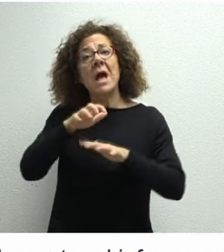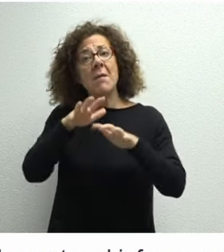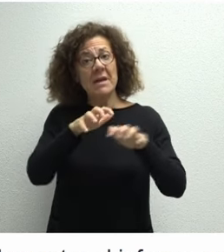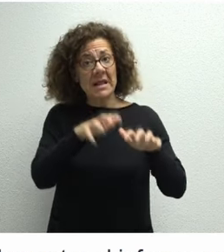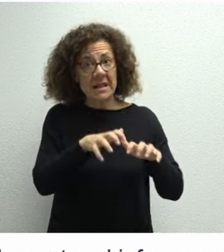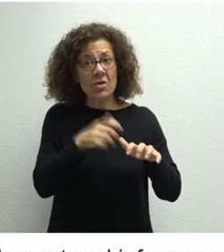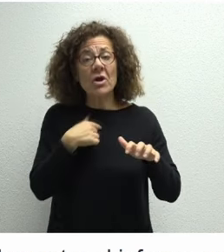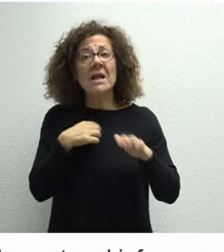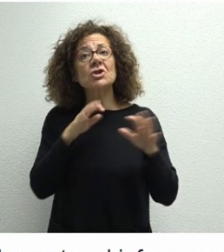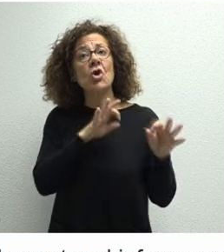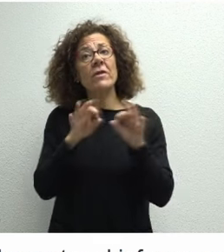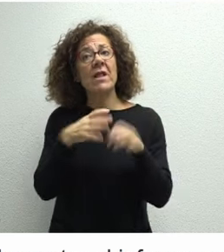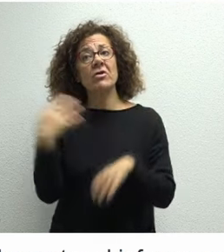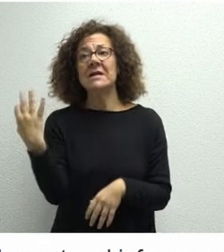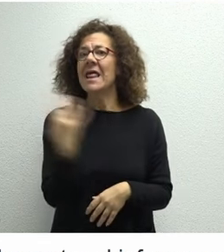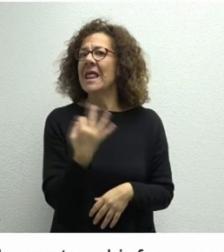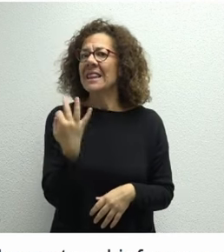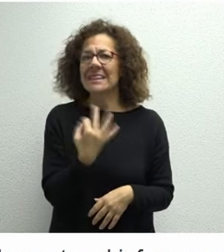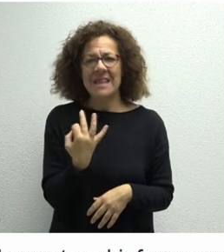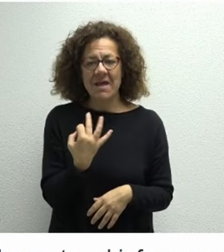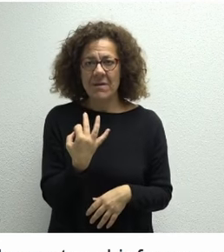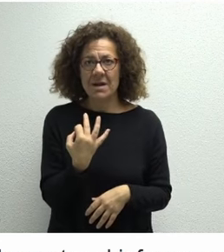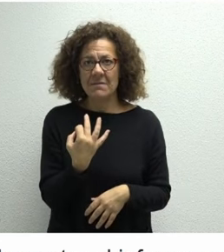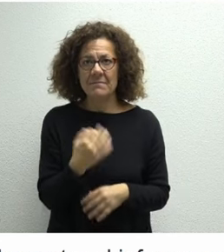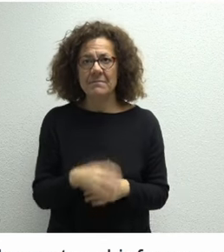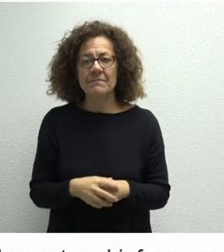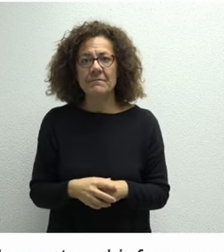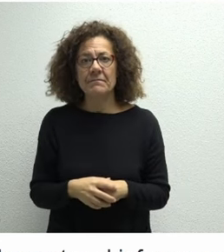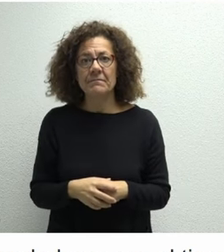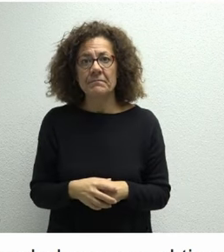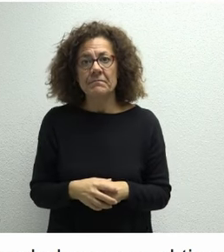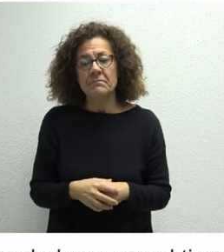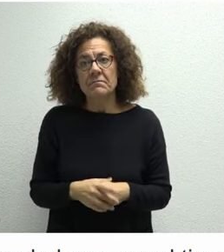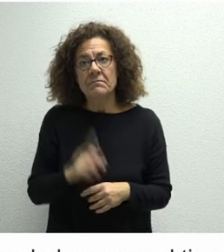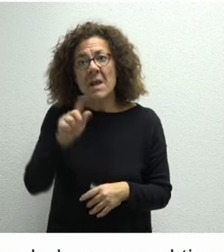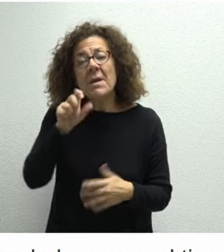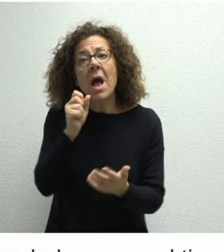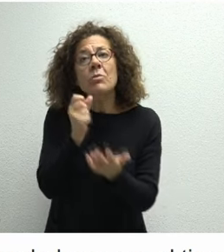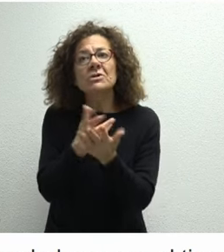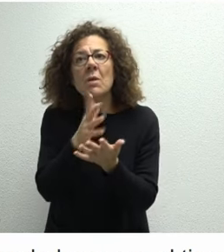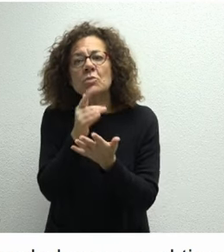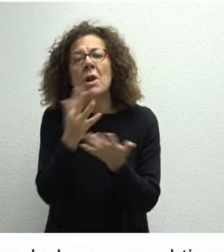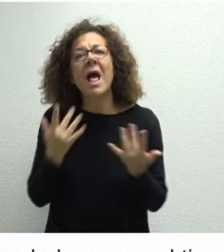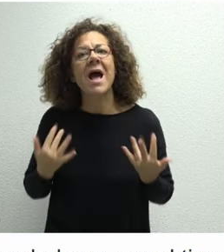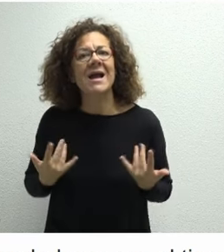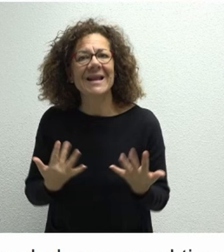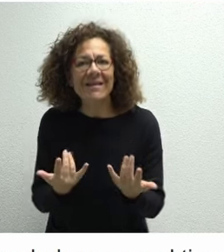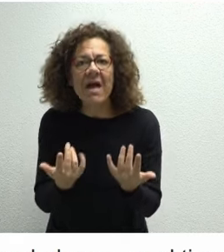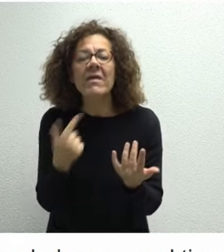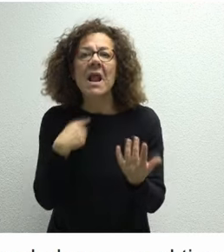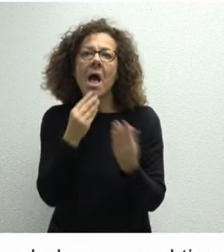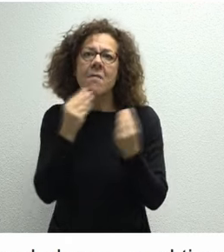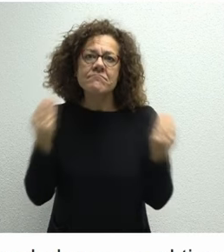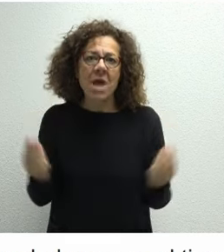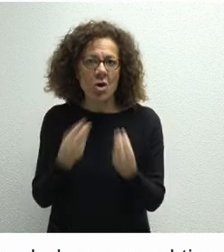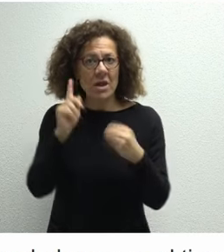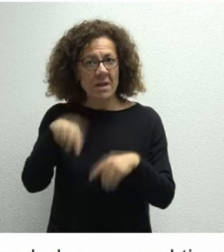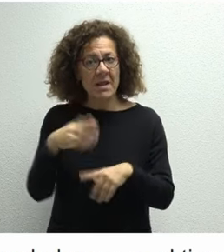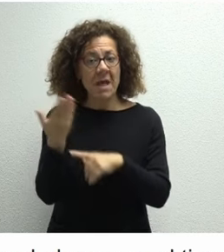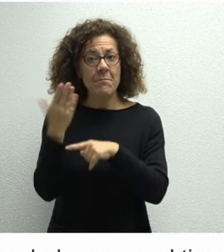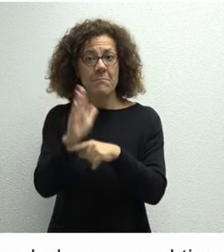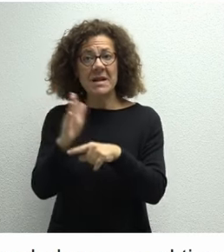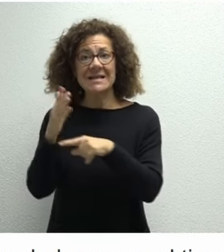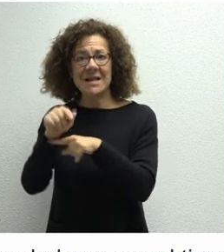que que las coordinaciones tenían que ser bueno apostando también a la a la agilidad y a la mejora también en la presentación